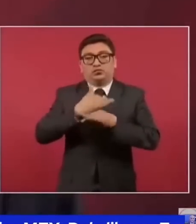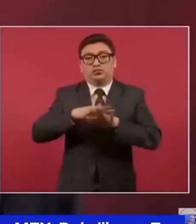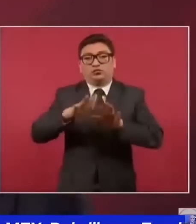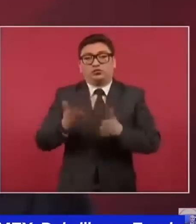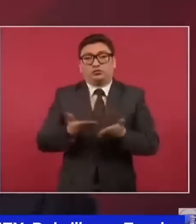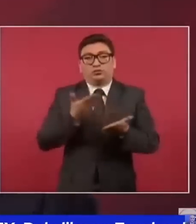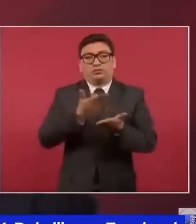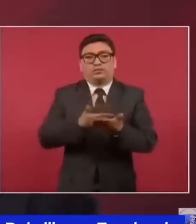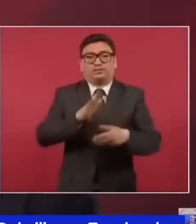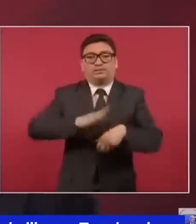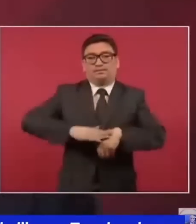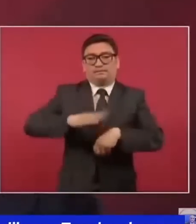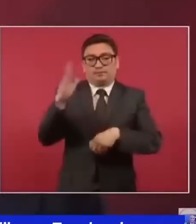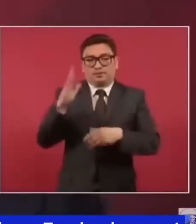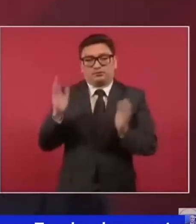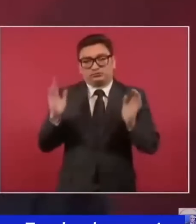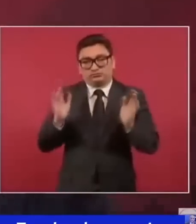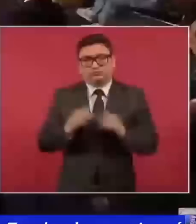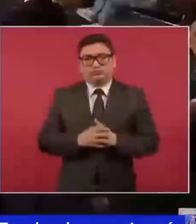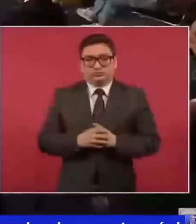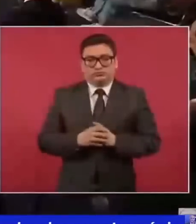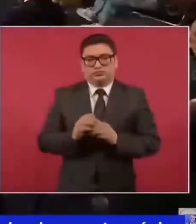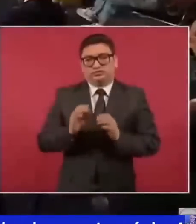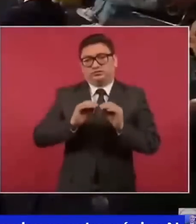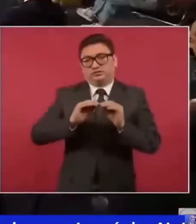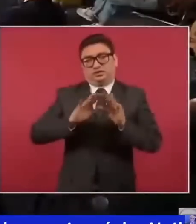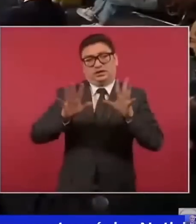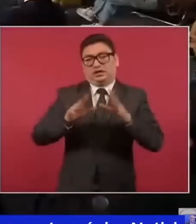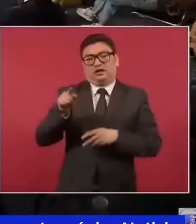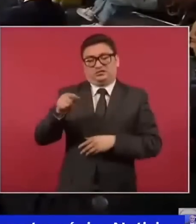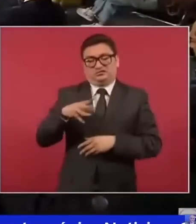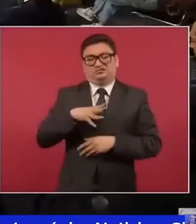que desde luego existe,